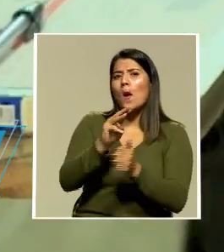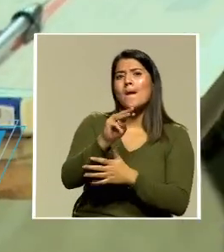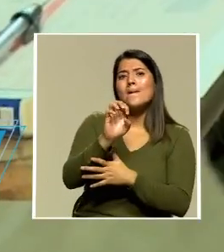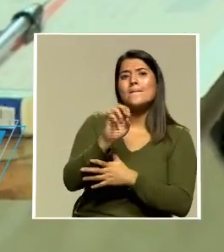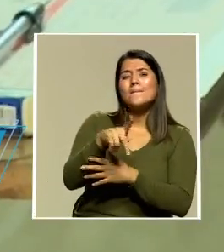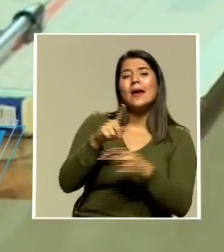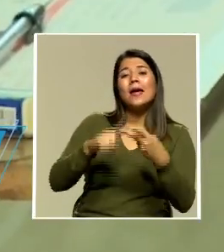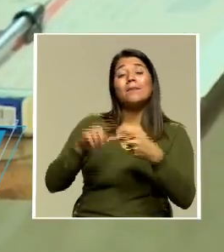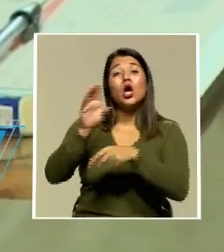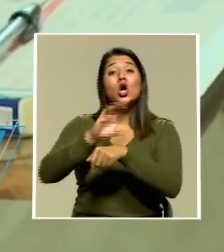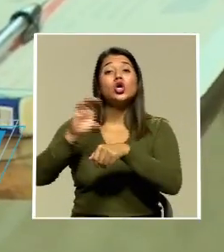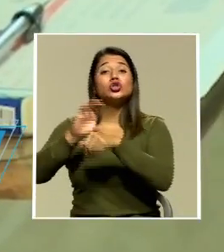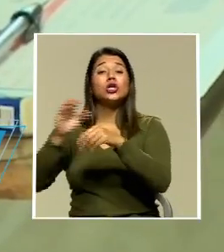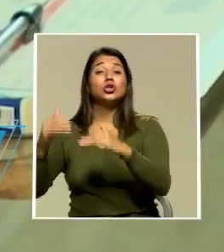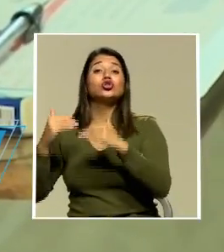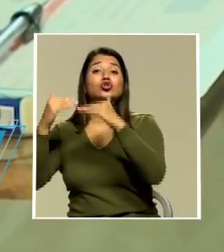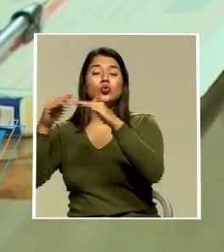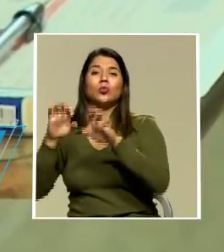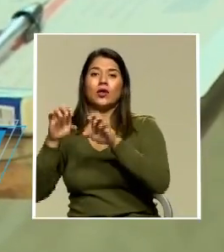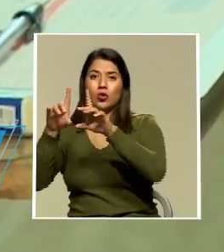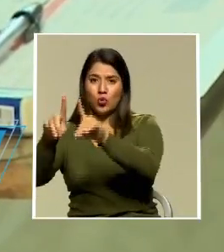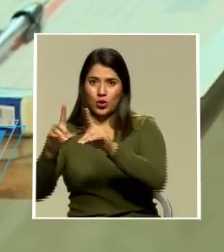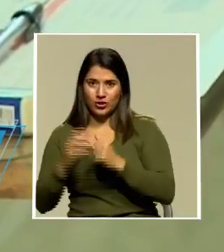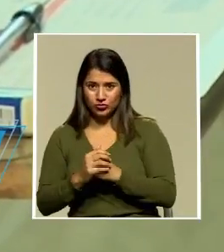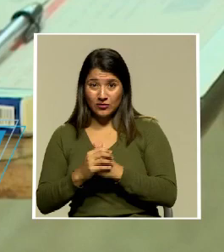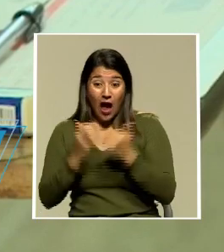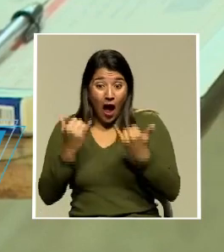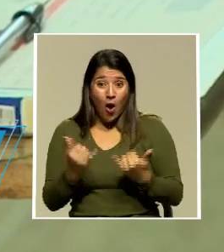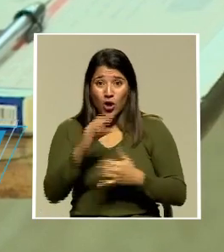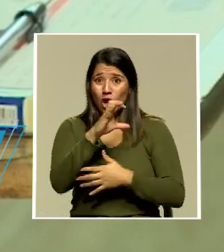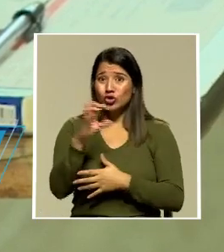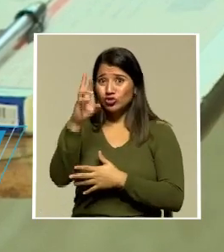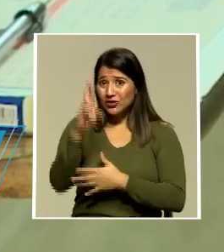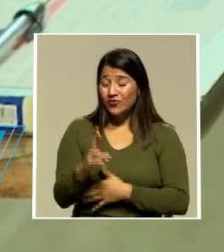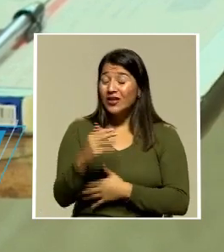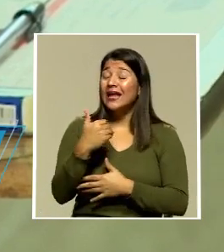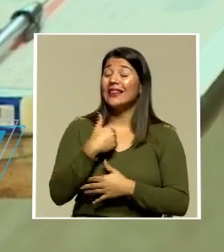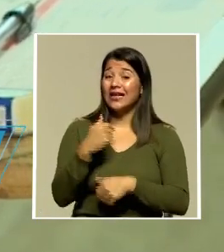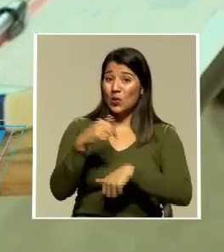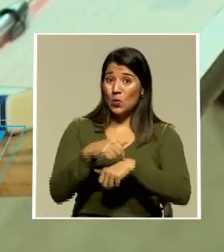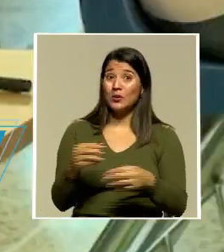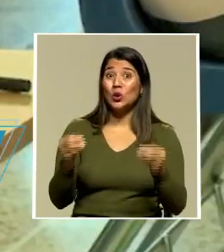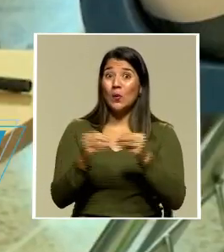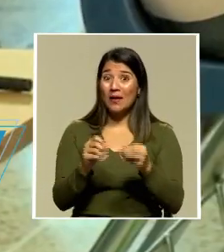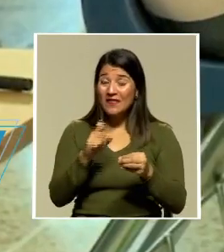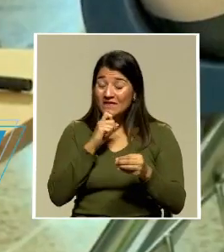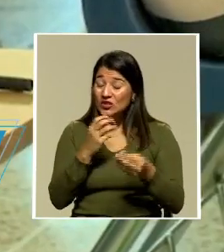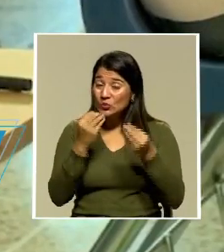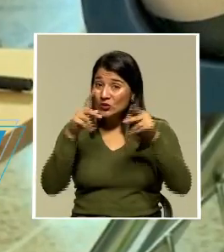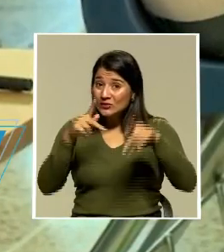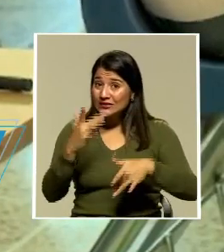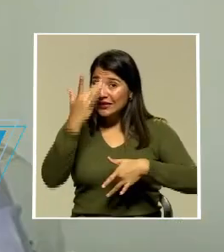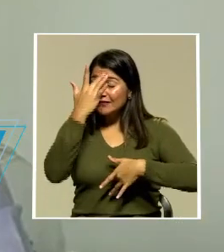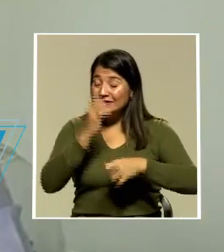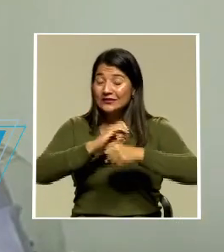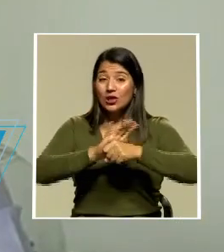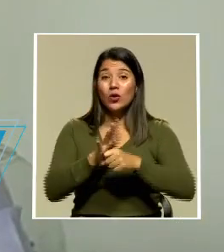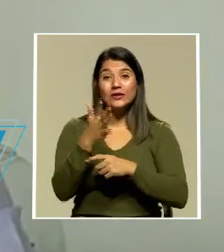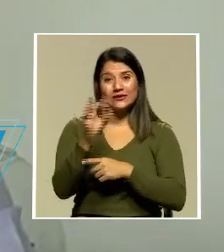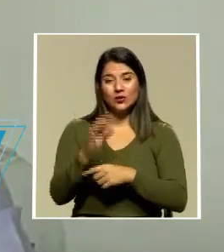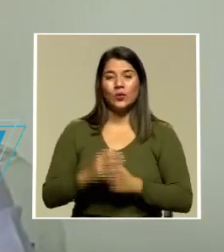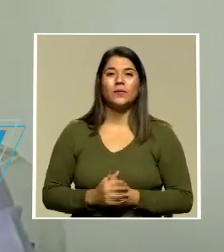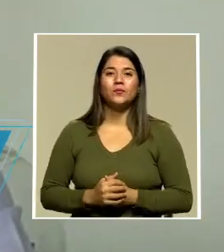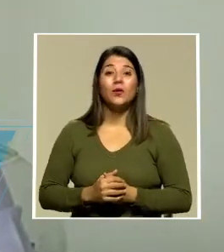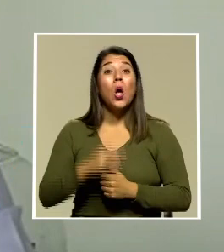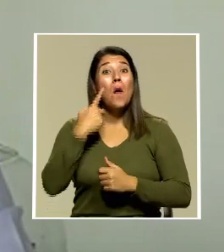Consejo Superior de Educación, en un momento en el que el país pasa por la ola más fuerte de contagios de COVID-19. En vista